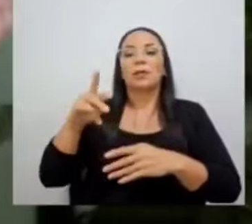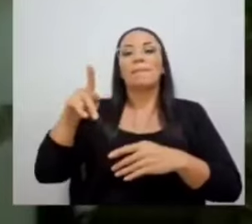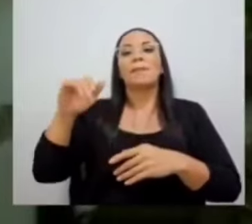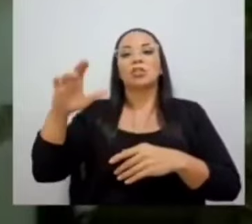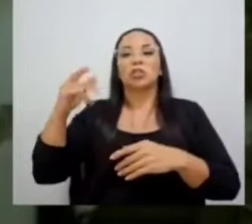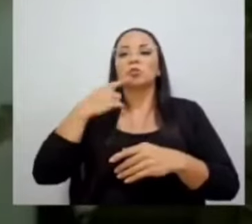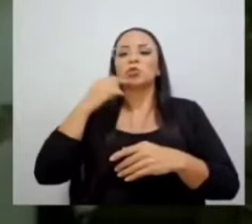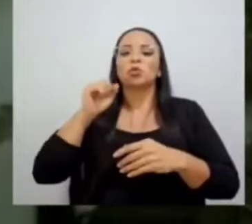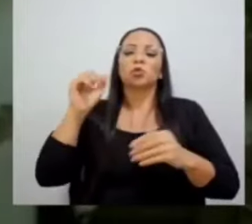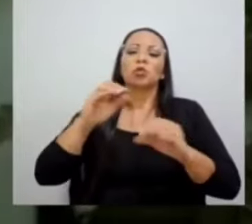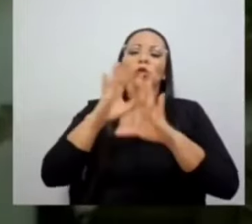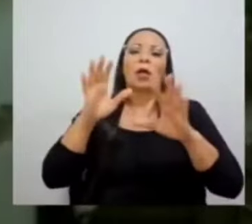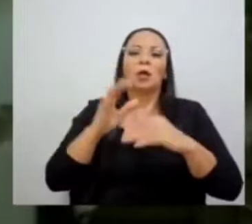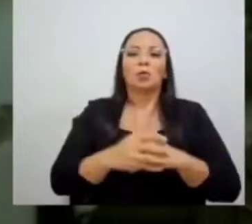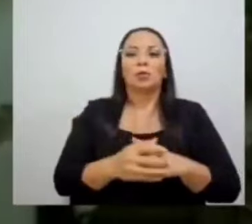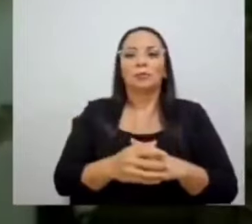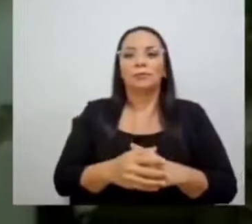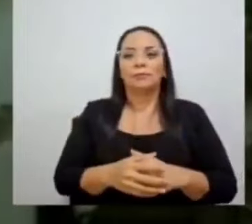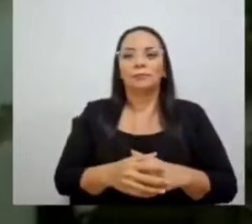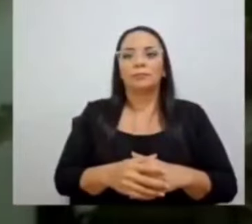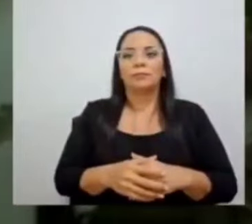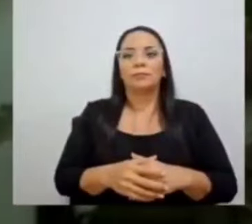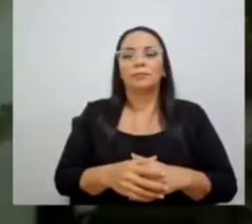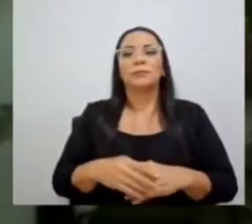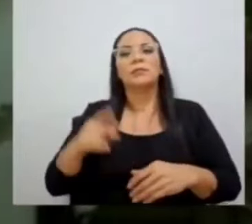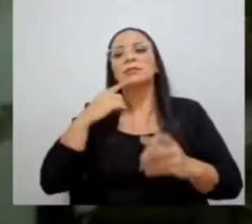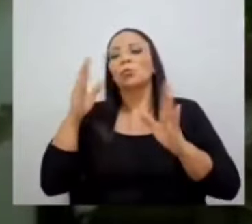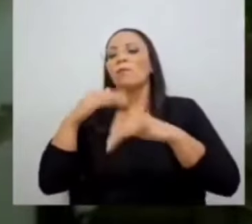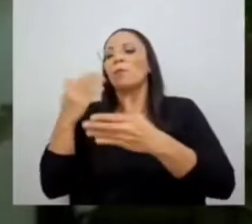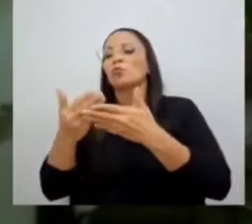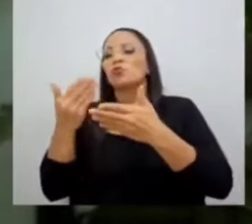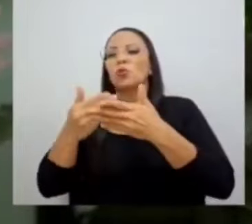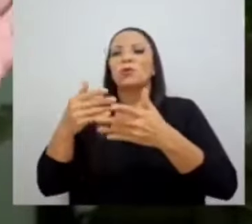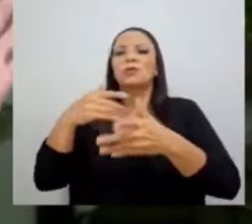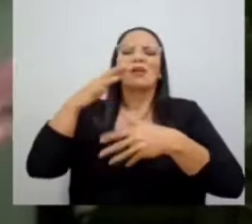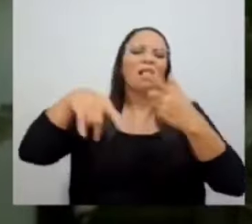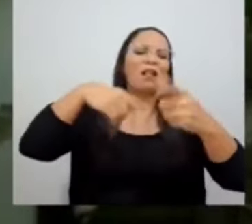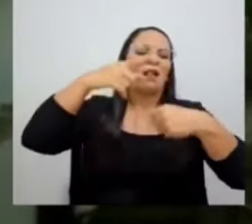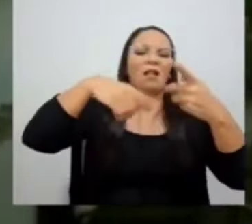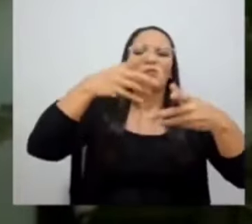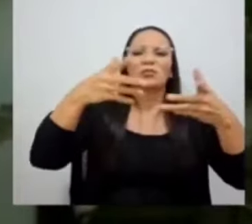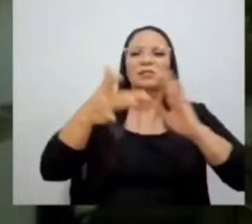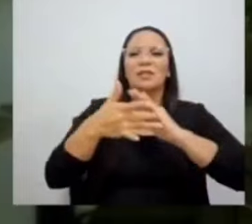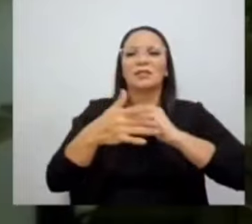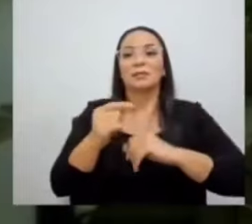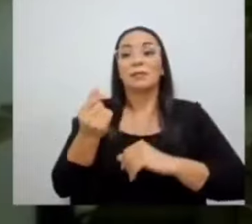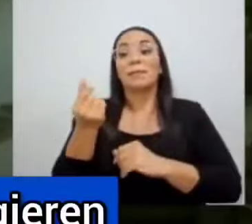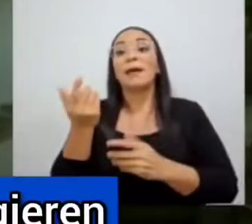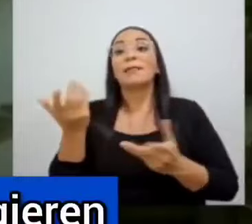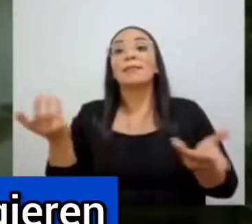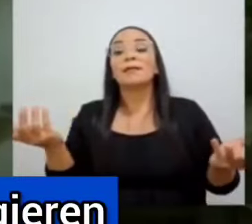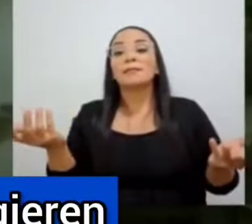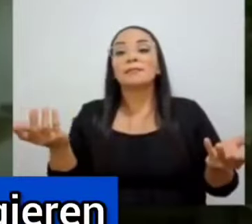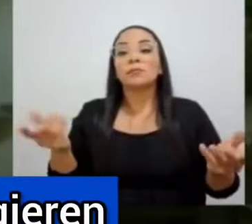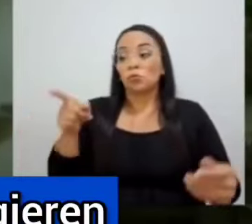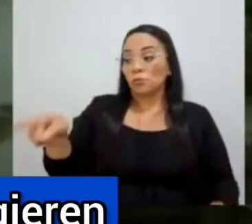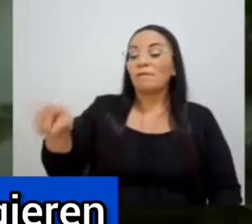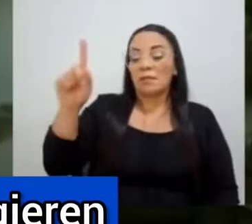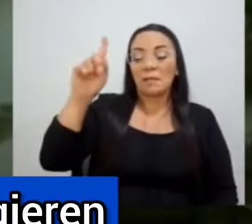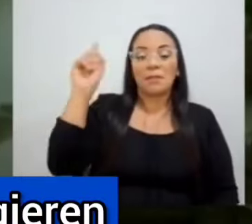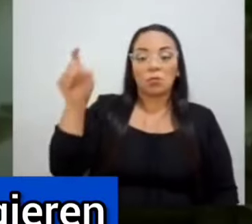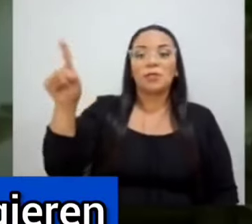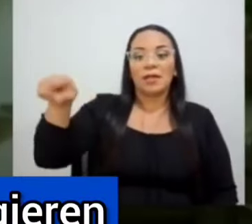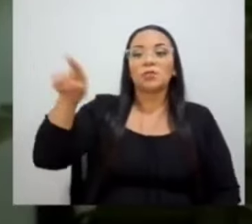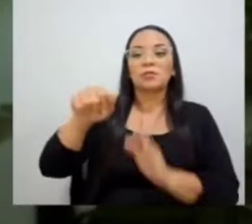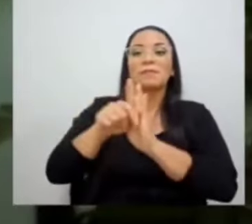Y después dicen, ah, es que no había mociones, y se enredan en cosas técnicas. ¿Dónde vamos a sacar la plata? Vaya, pregúnteles a ellos primero, ¿dónde